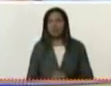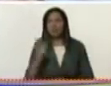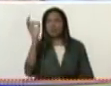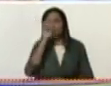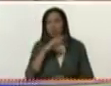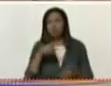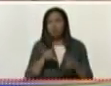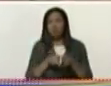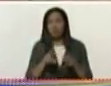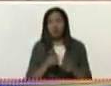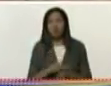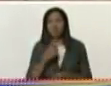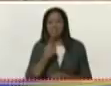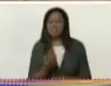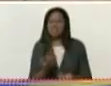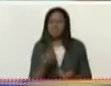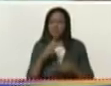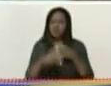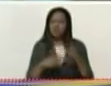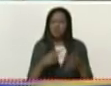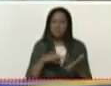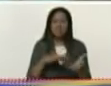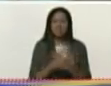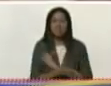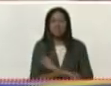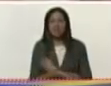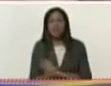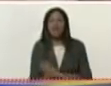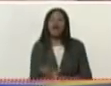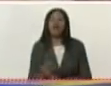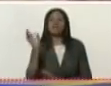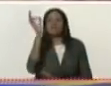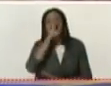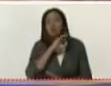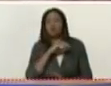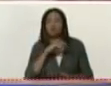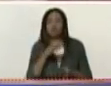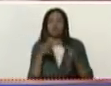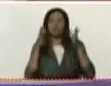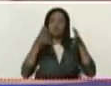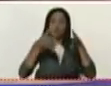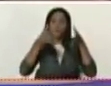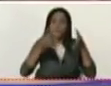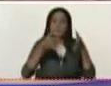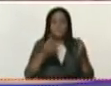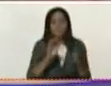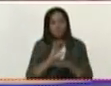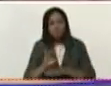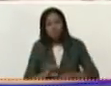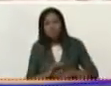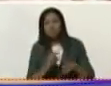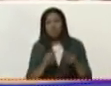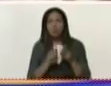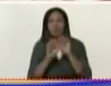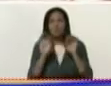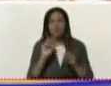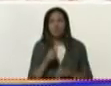puerco, de cochino, ¿cómo se le dice? De cerdo, de marrano.